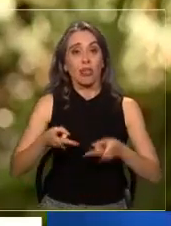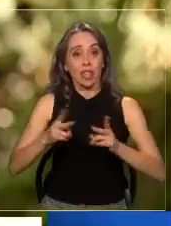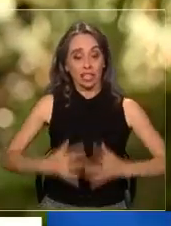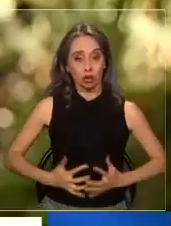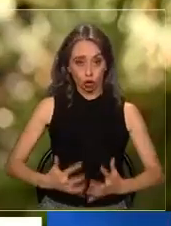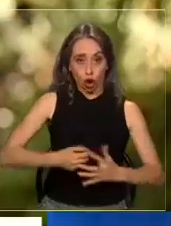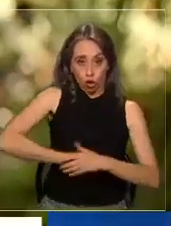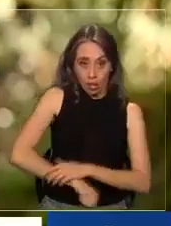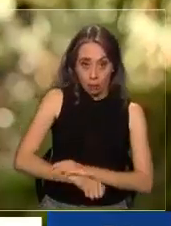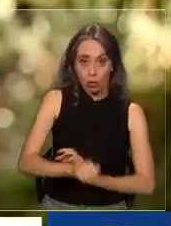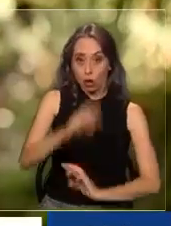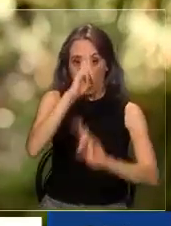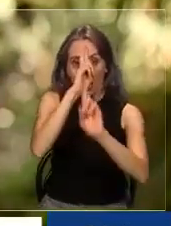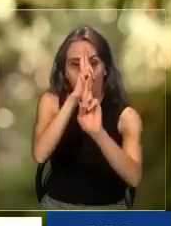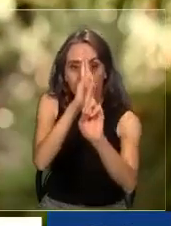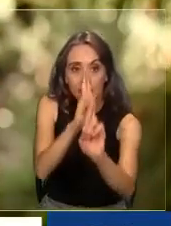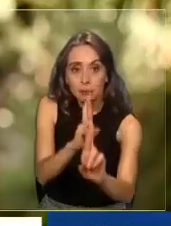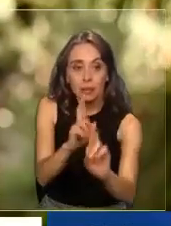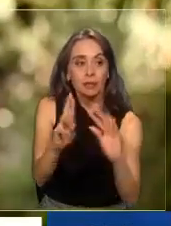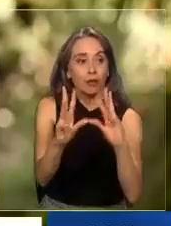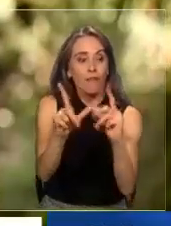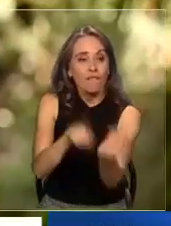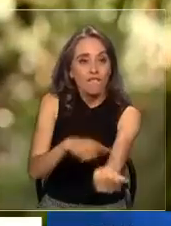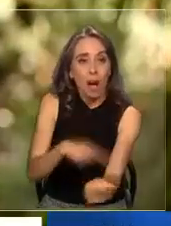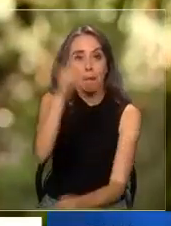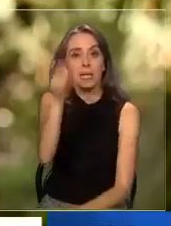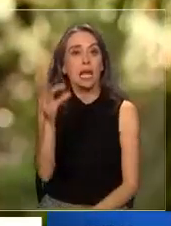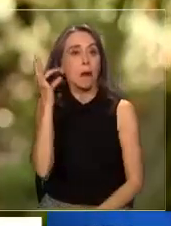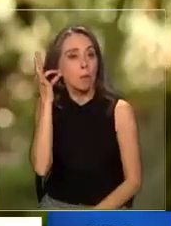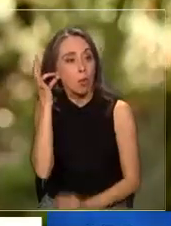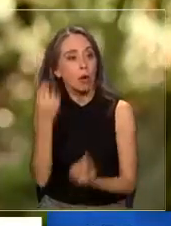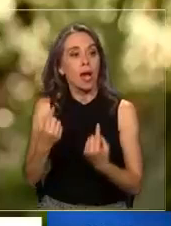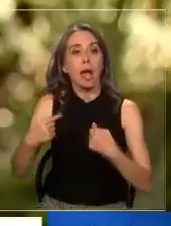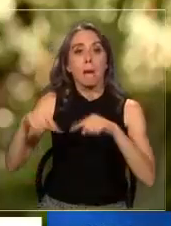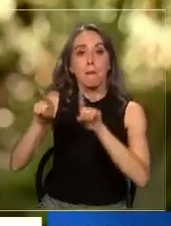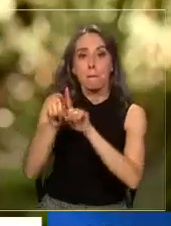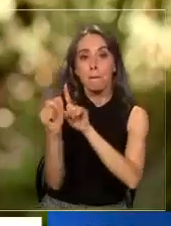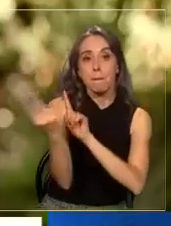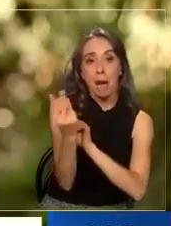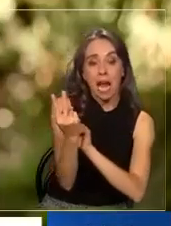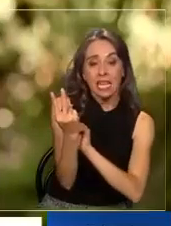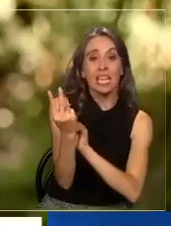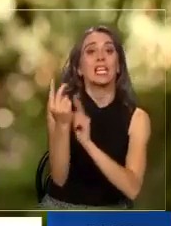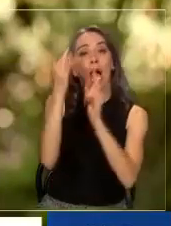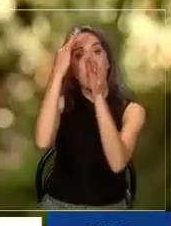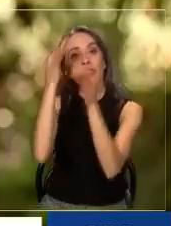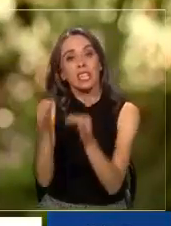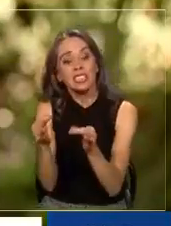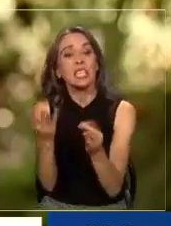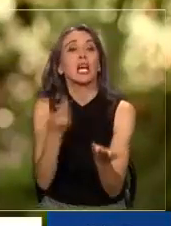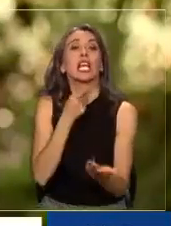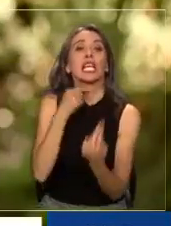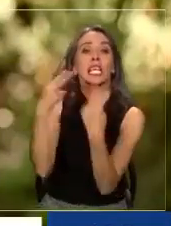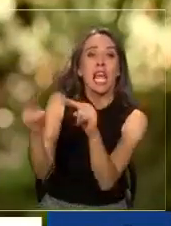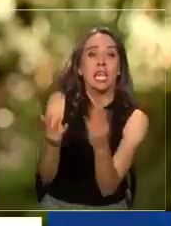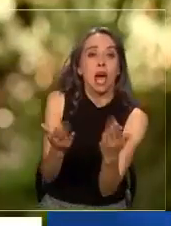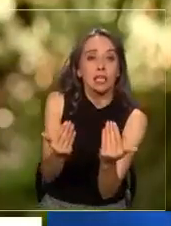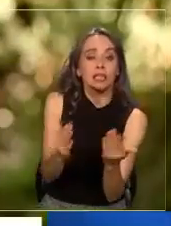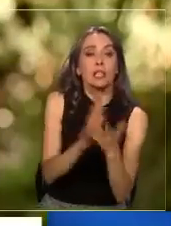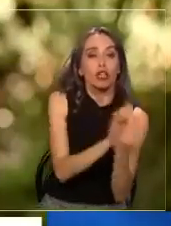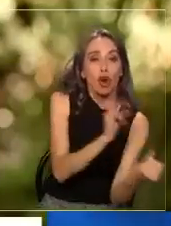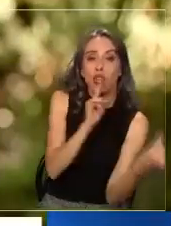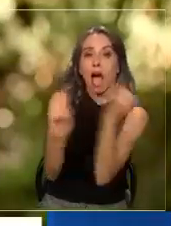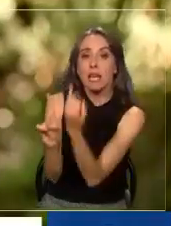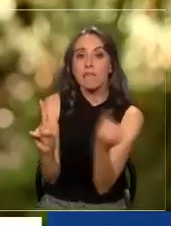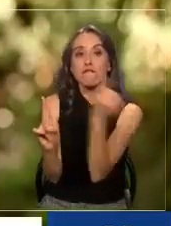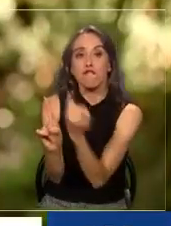del respeto profundo por lo que esa familia, esa mujer, esa pareja, ese núcleo decida, quiera, necesite, con toda la información